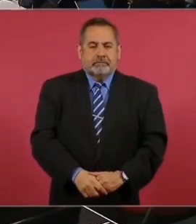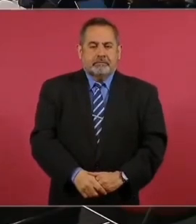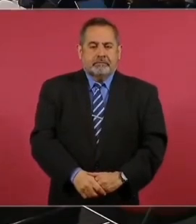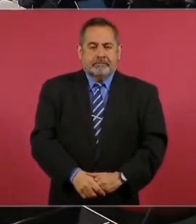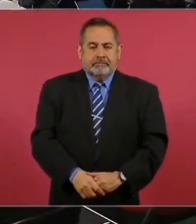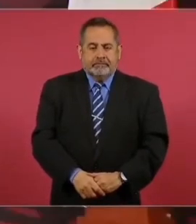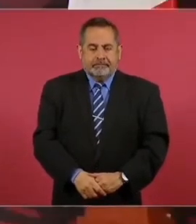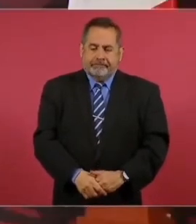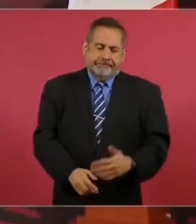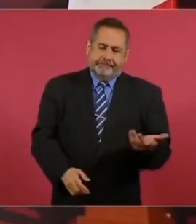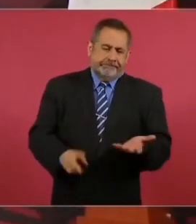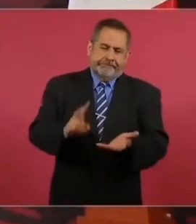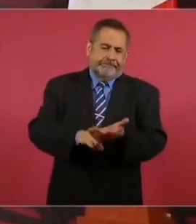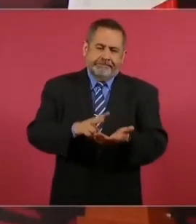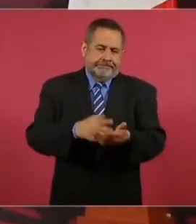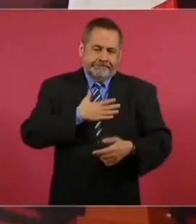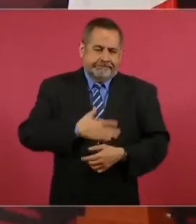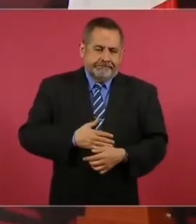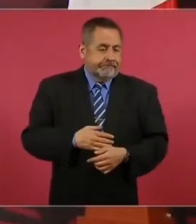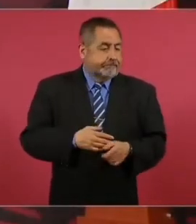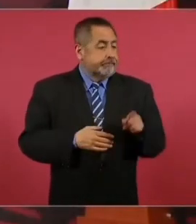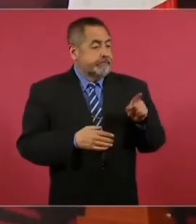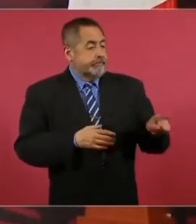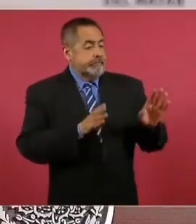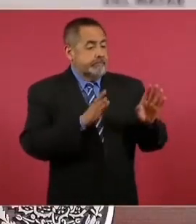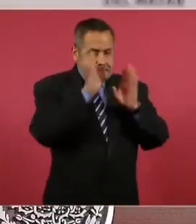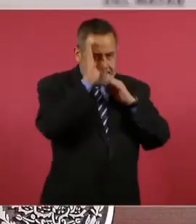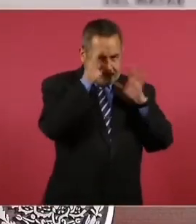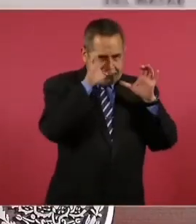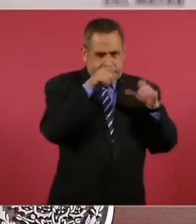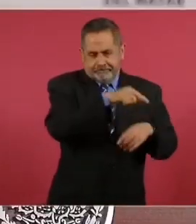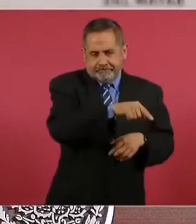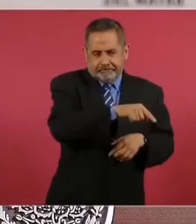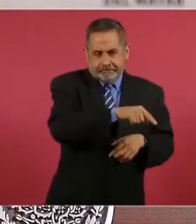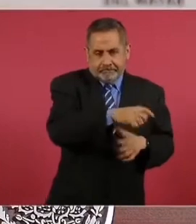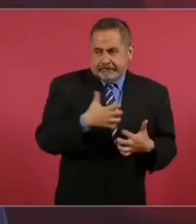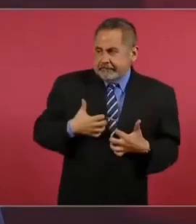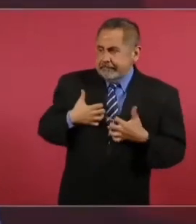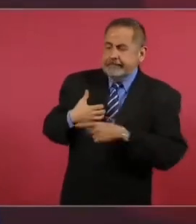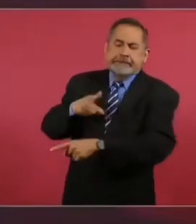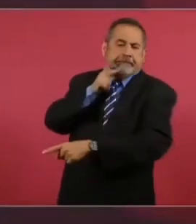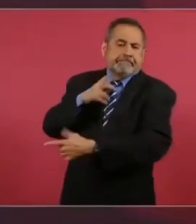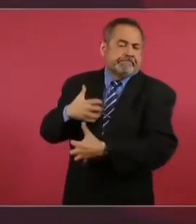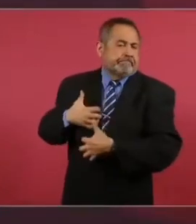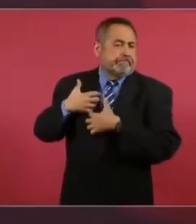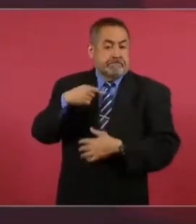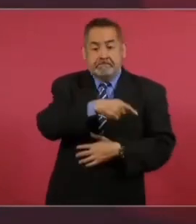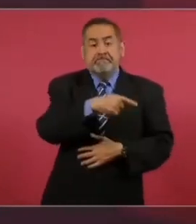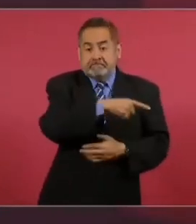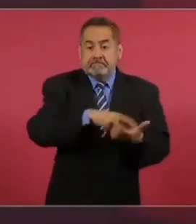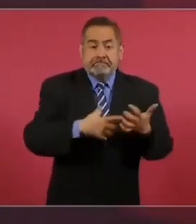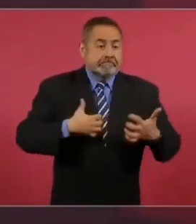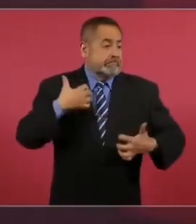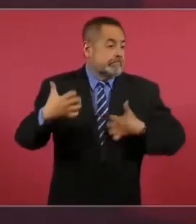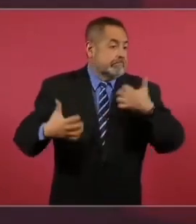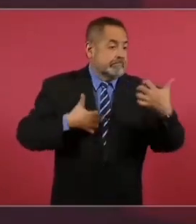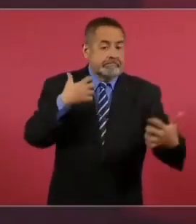no se vale que por el conservadurismo porque les molesta Pemex